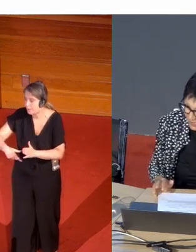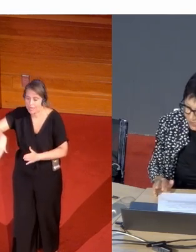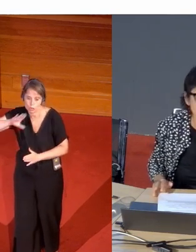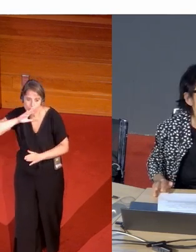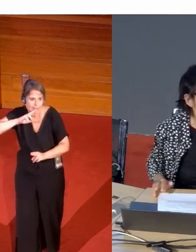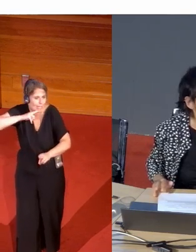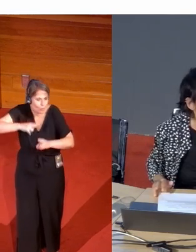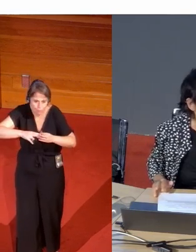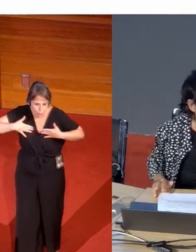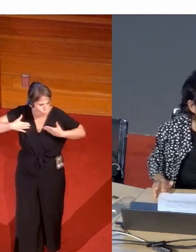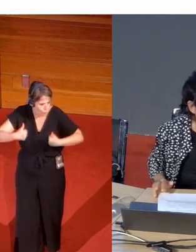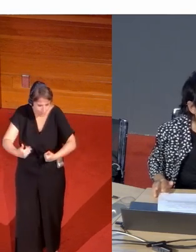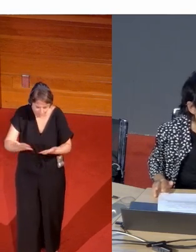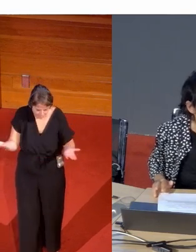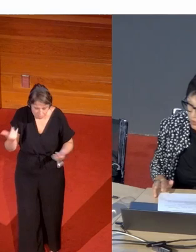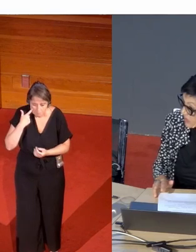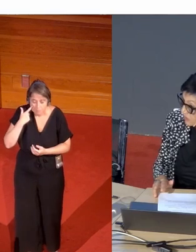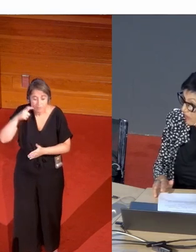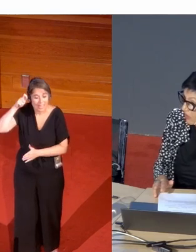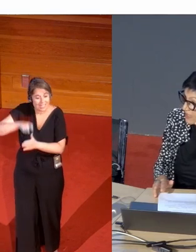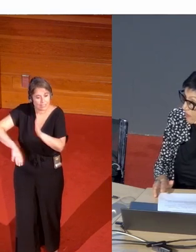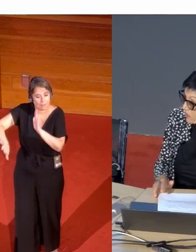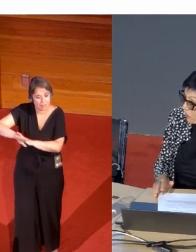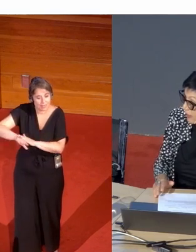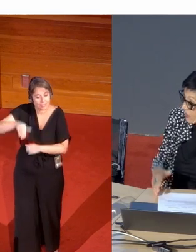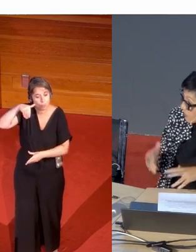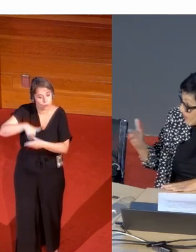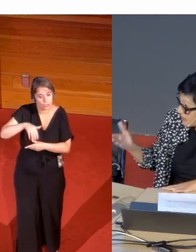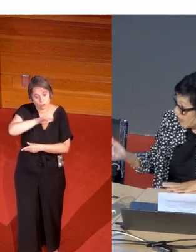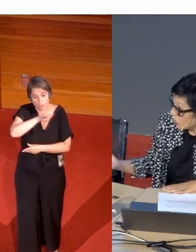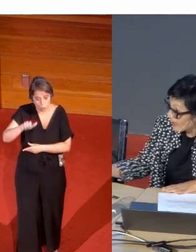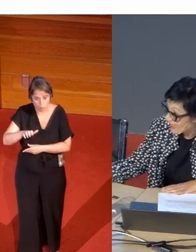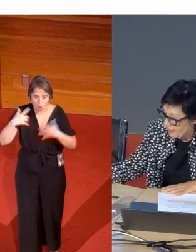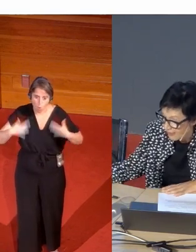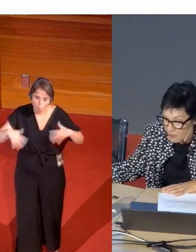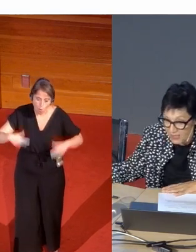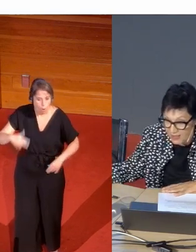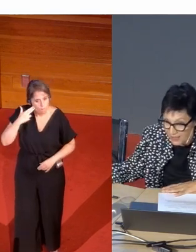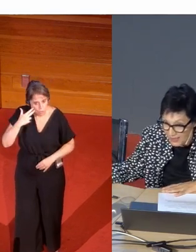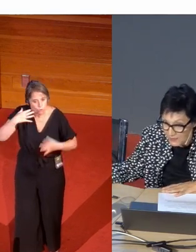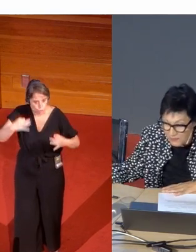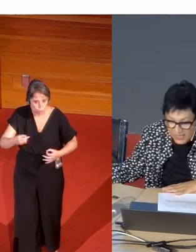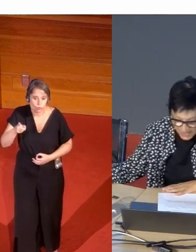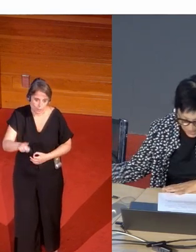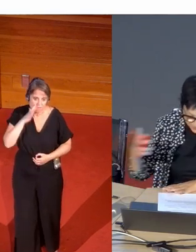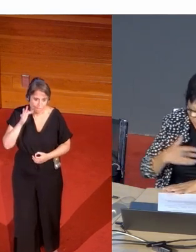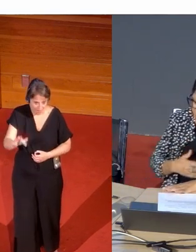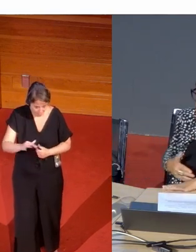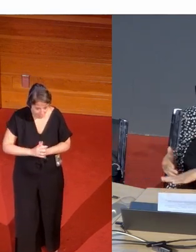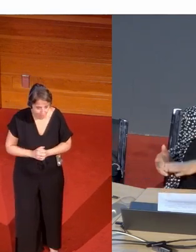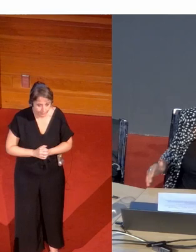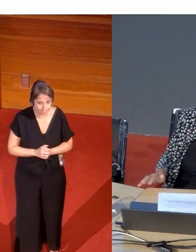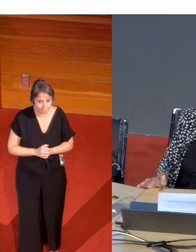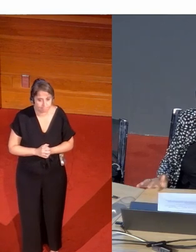Llámale x eh ha sido el más votado en las elecciones europeas pues lo va Lo va a ser también aquí